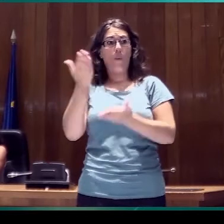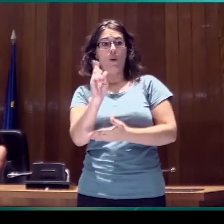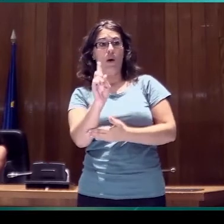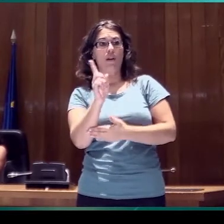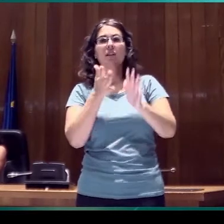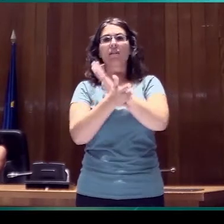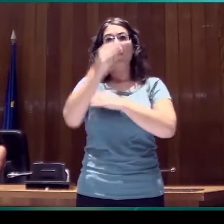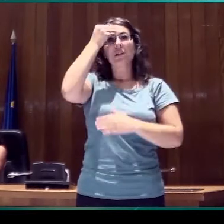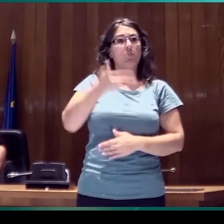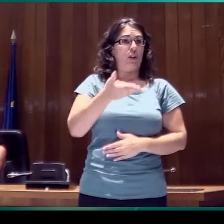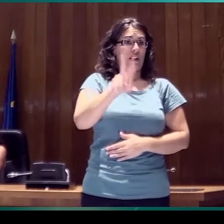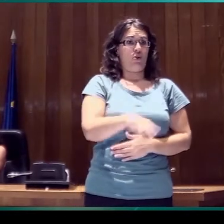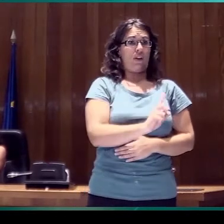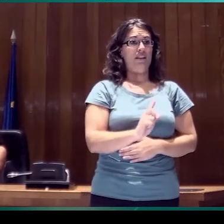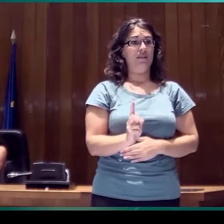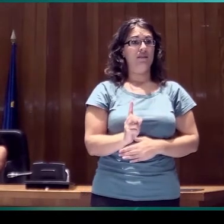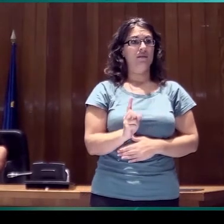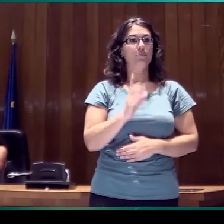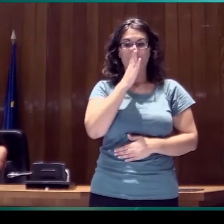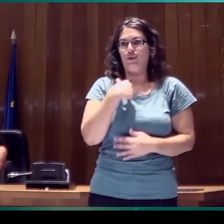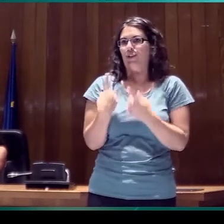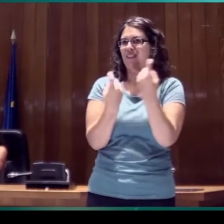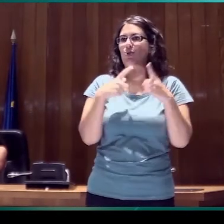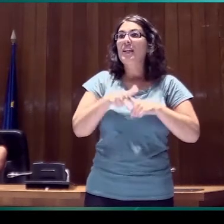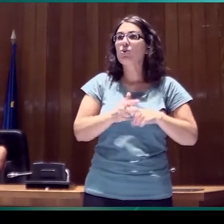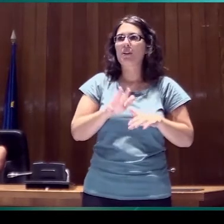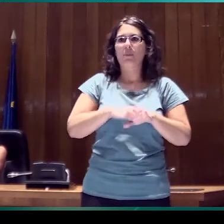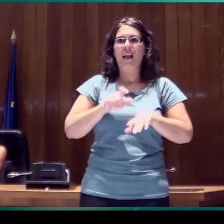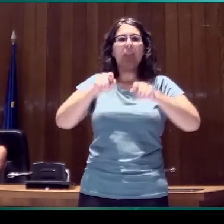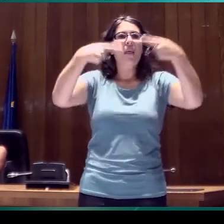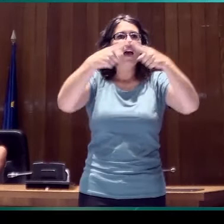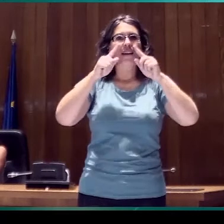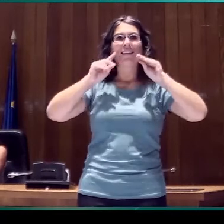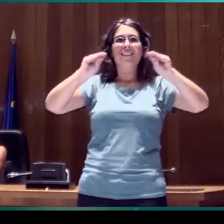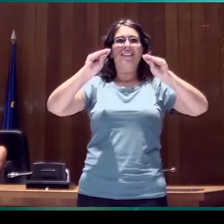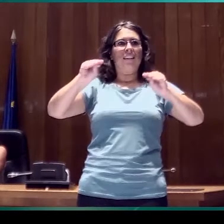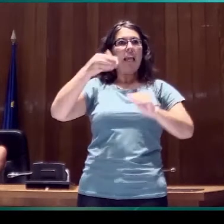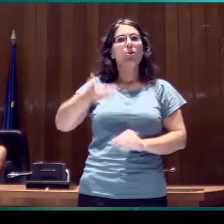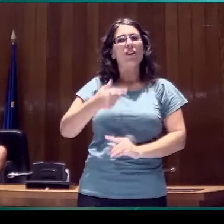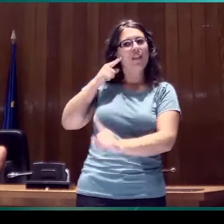Así que necesitamos instrumentos que también visibilicen la importancia de este objeto.